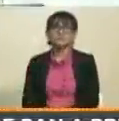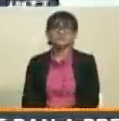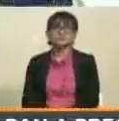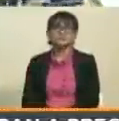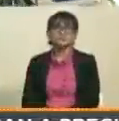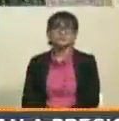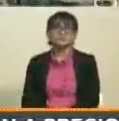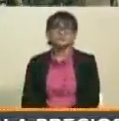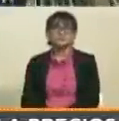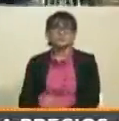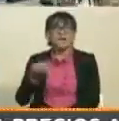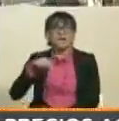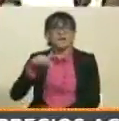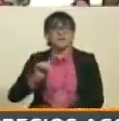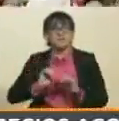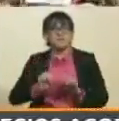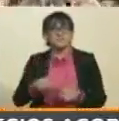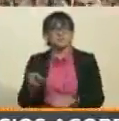Aquí empezó Venezuela.